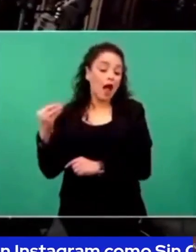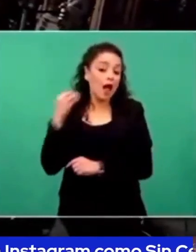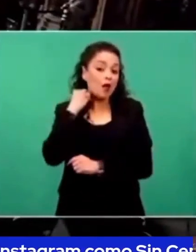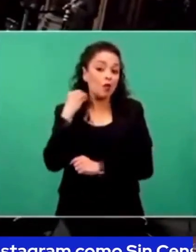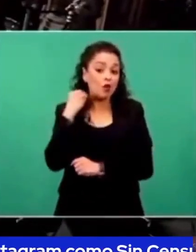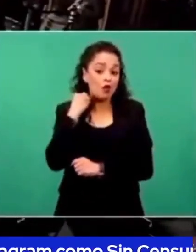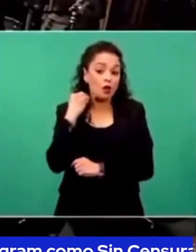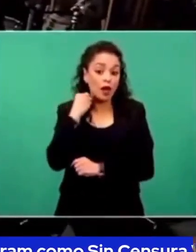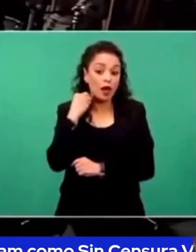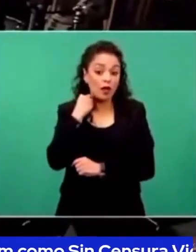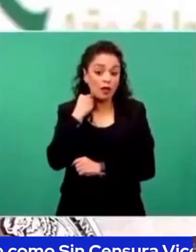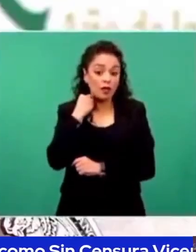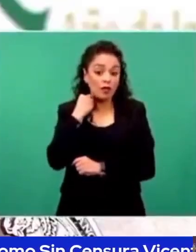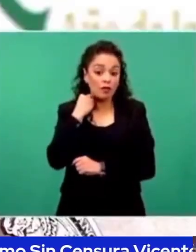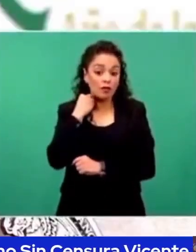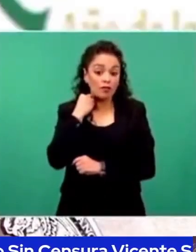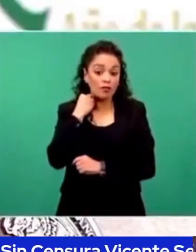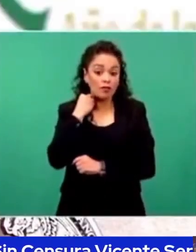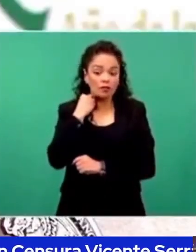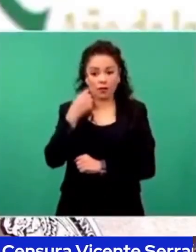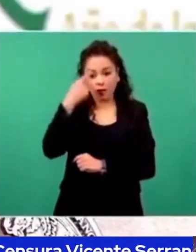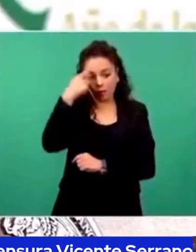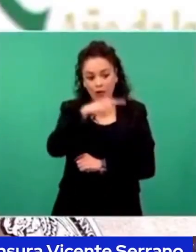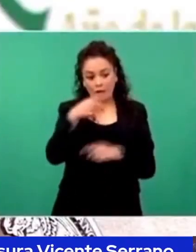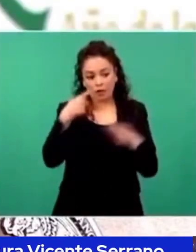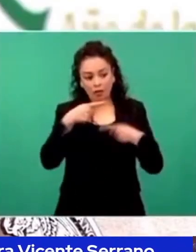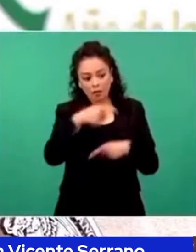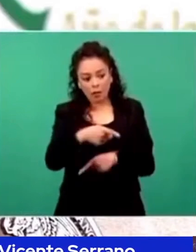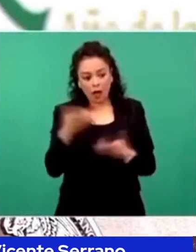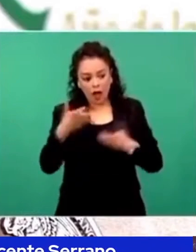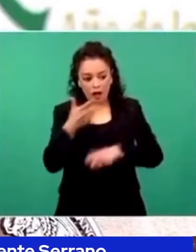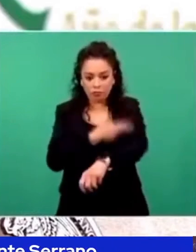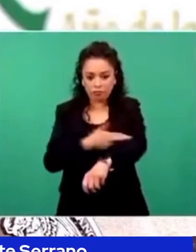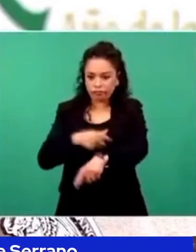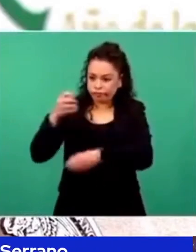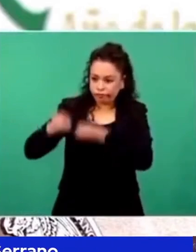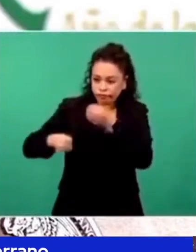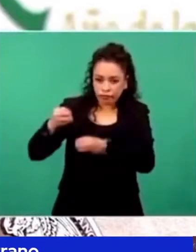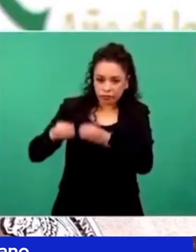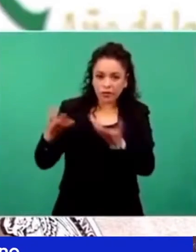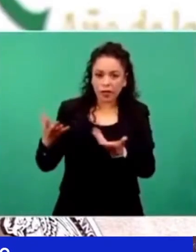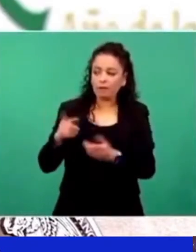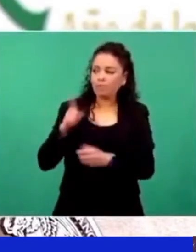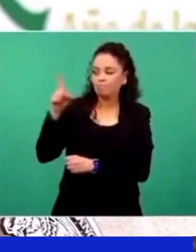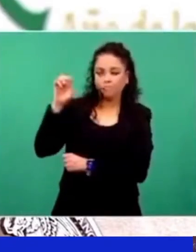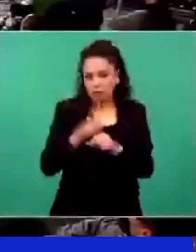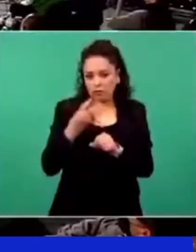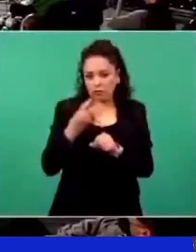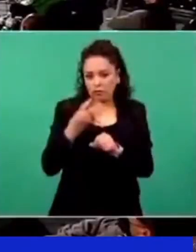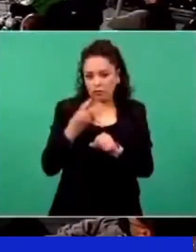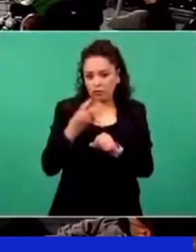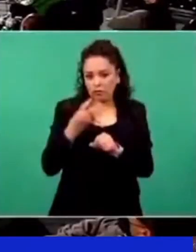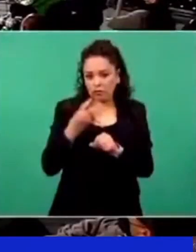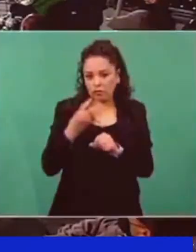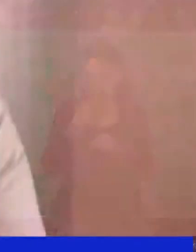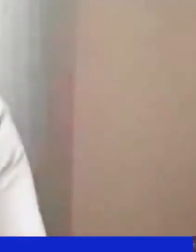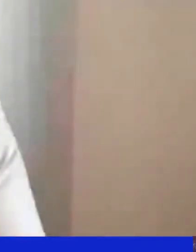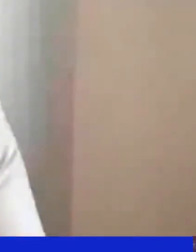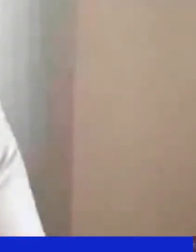están sujetos a proceso para que se obvie el procedimiento y la Suprema Corte pueda...